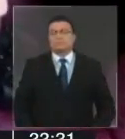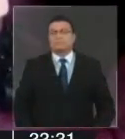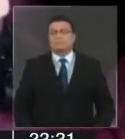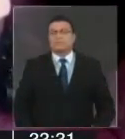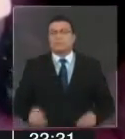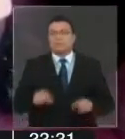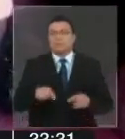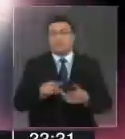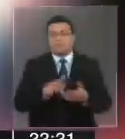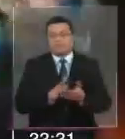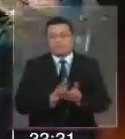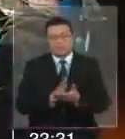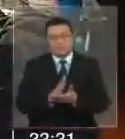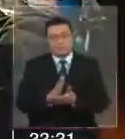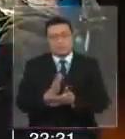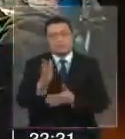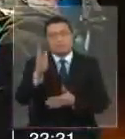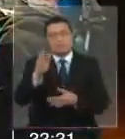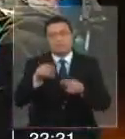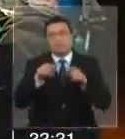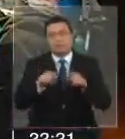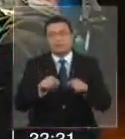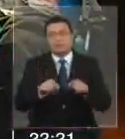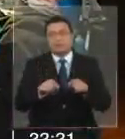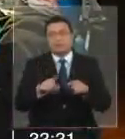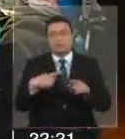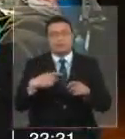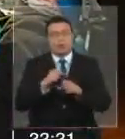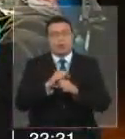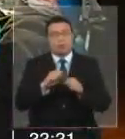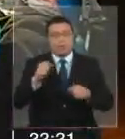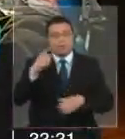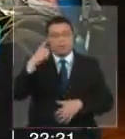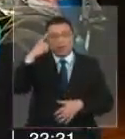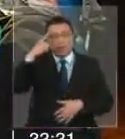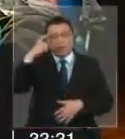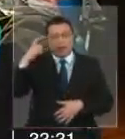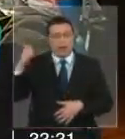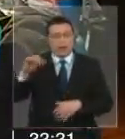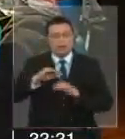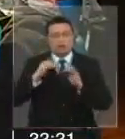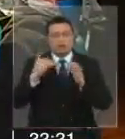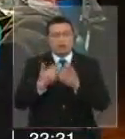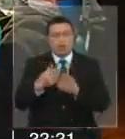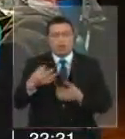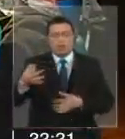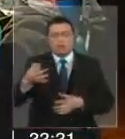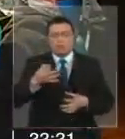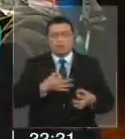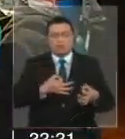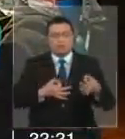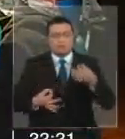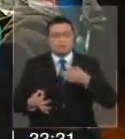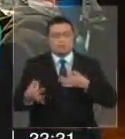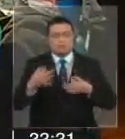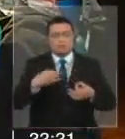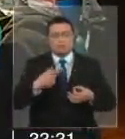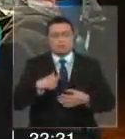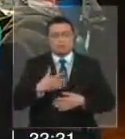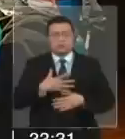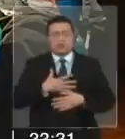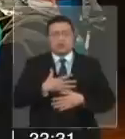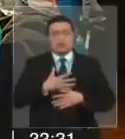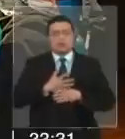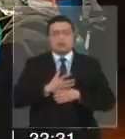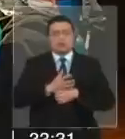Y empezó esta... Yo no podía creerlo. Todo lo que nos empezó a decir, yo empecé como...